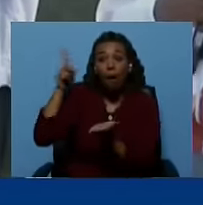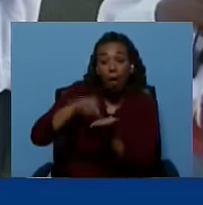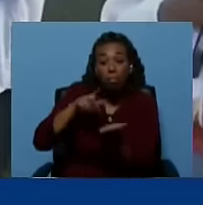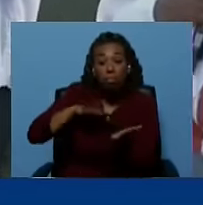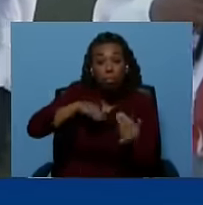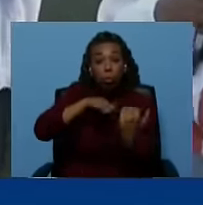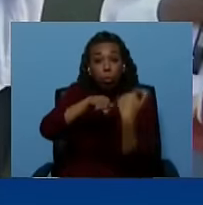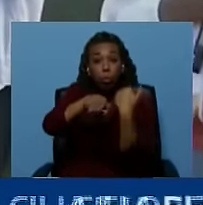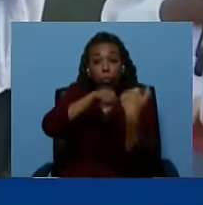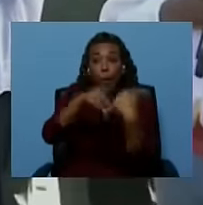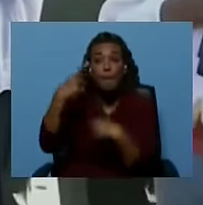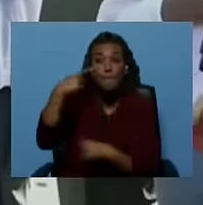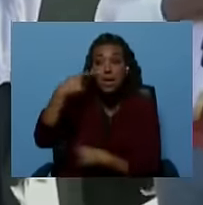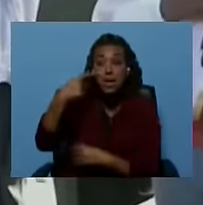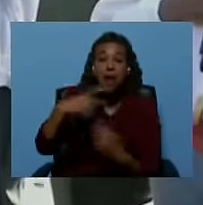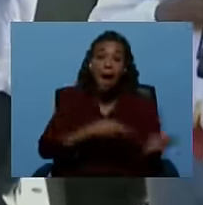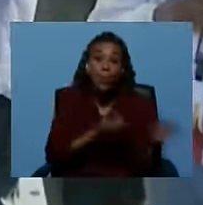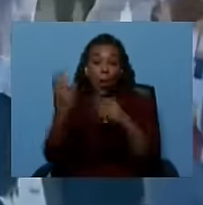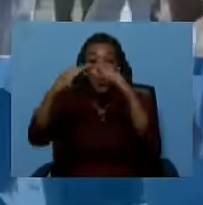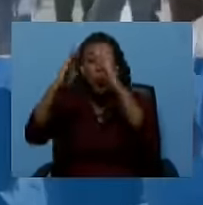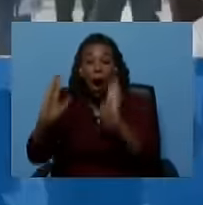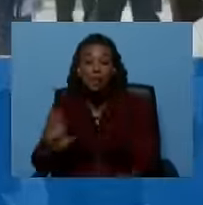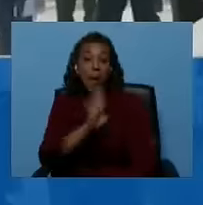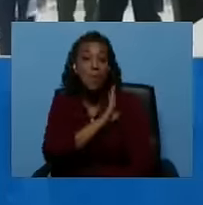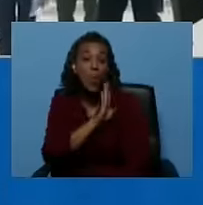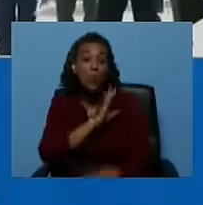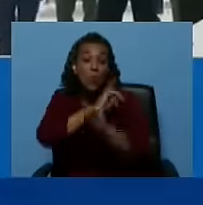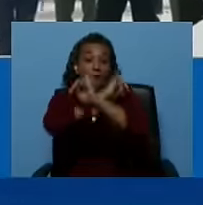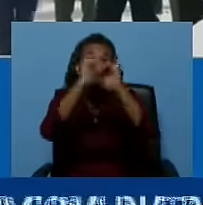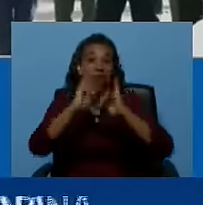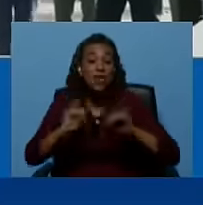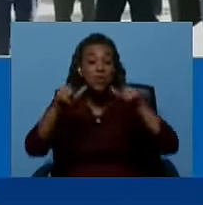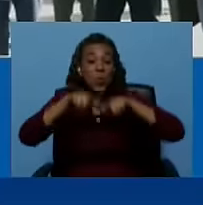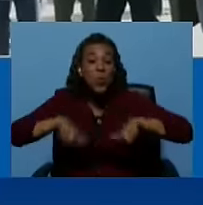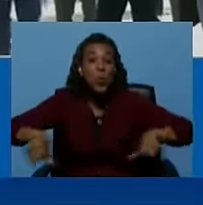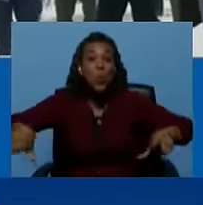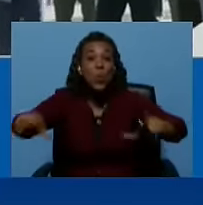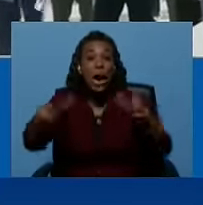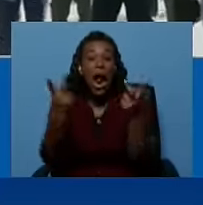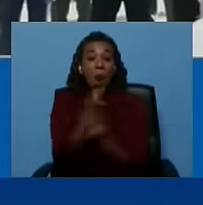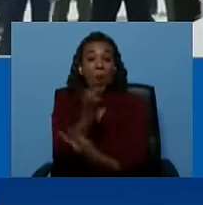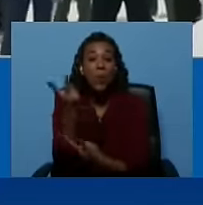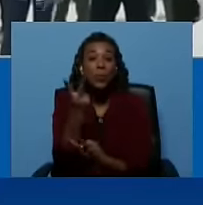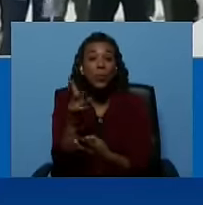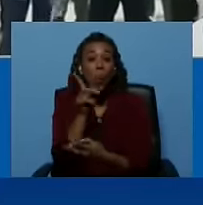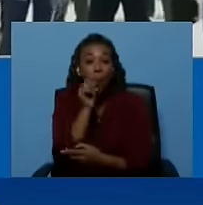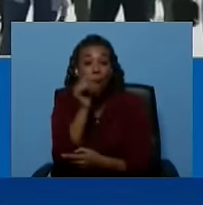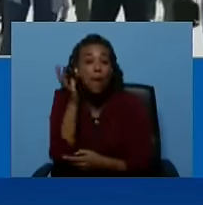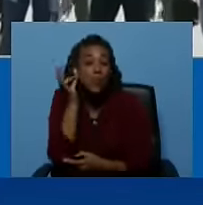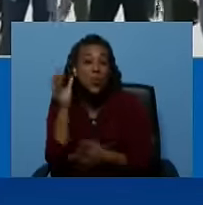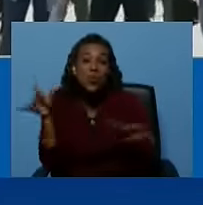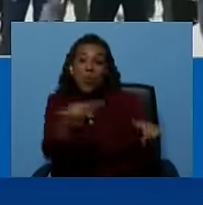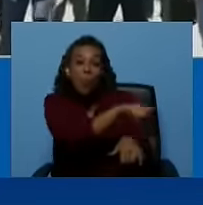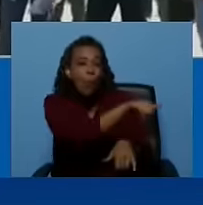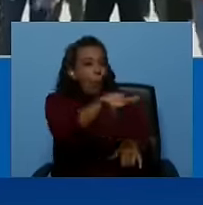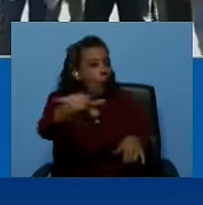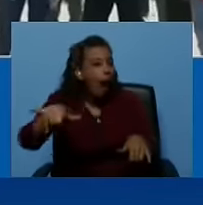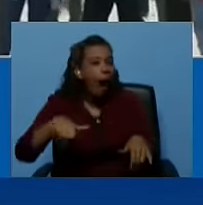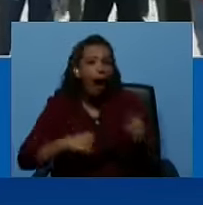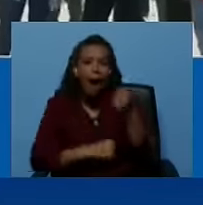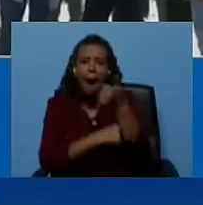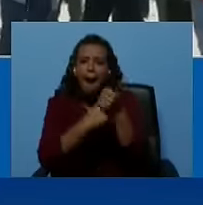Nico me decía tenemos que mudarnos para acá Aquí seríamos felices seríamos felices como ustedes y con todo el